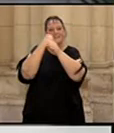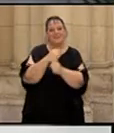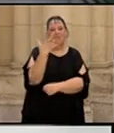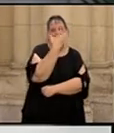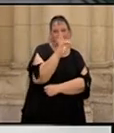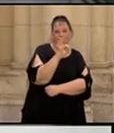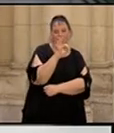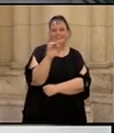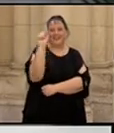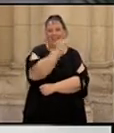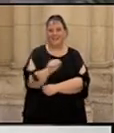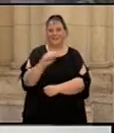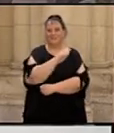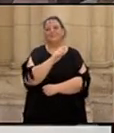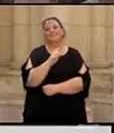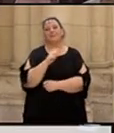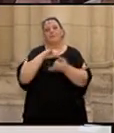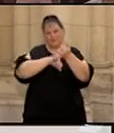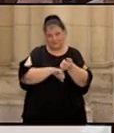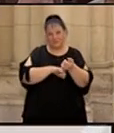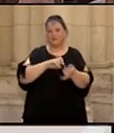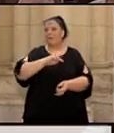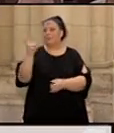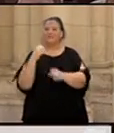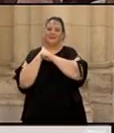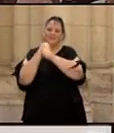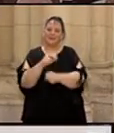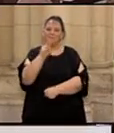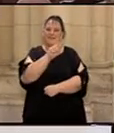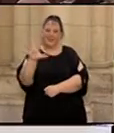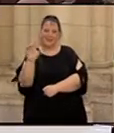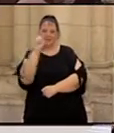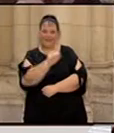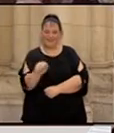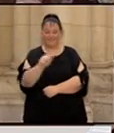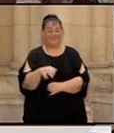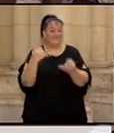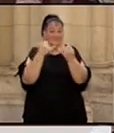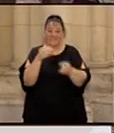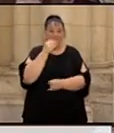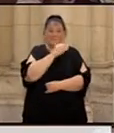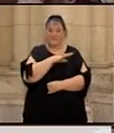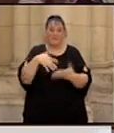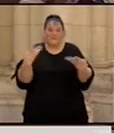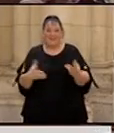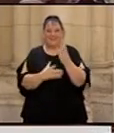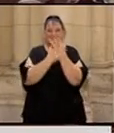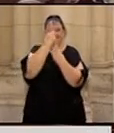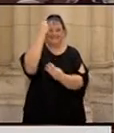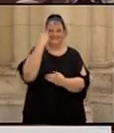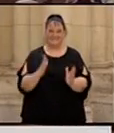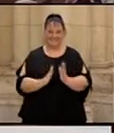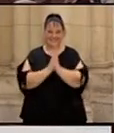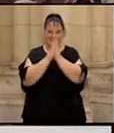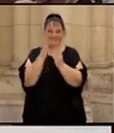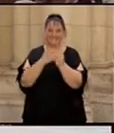y otros los 25 años. En ninguna fiesta mejor que en esta de la Santísima Trinidad,